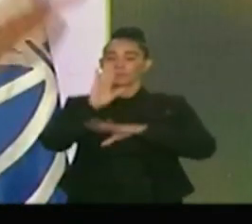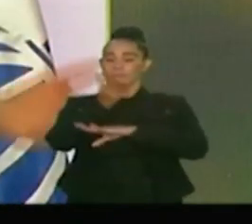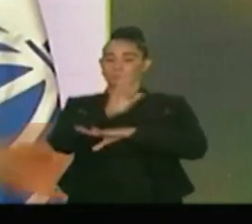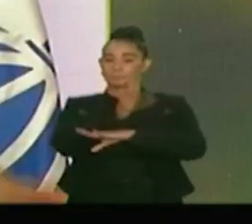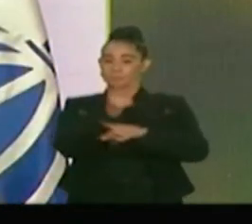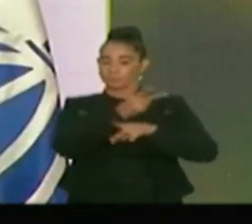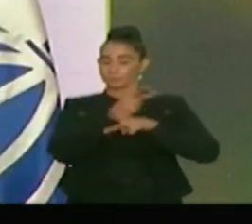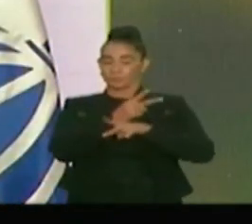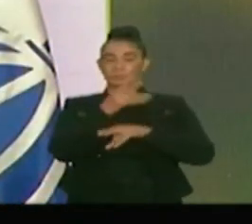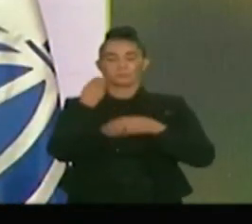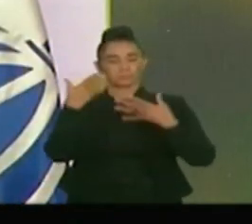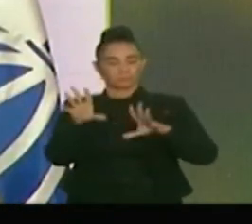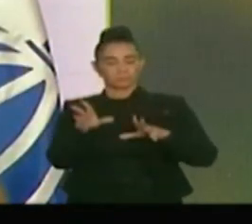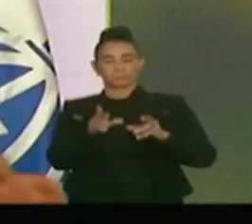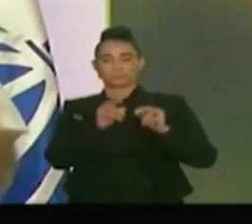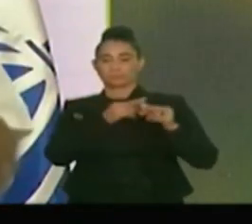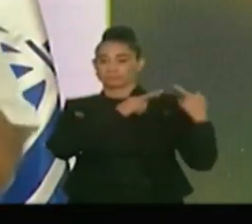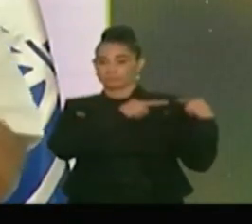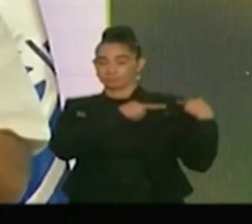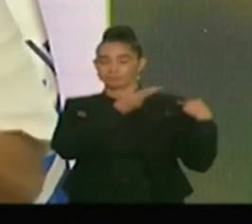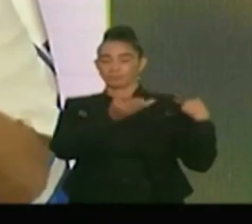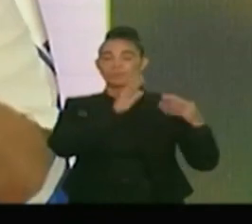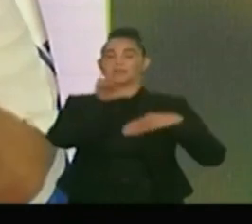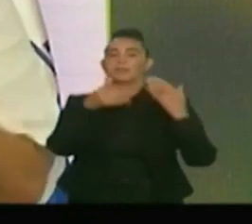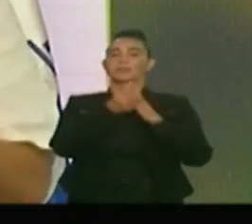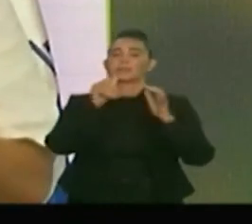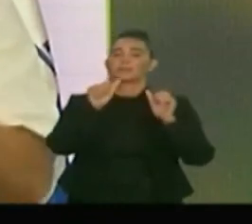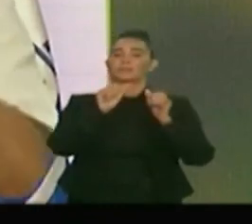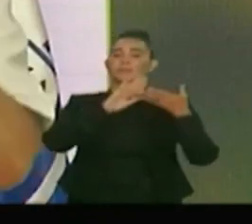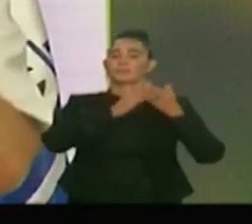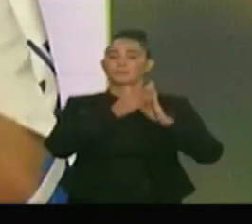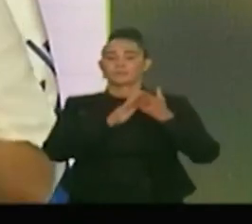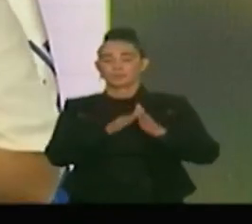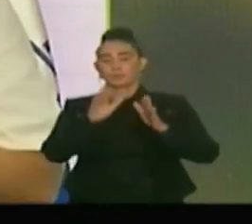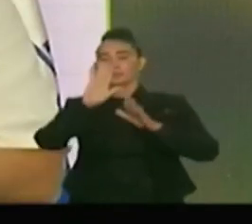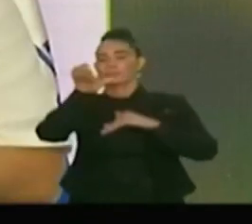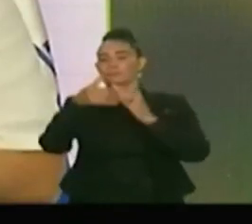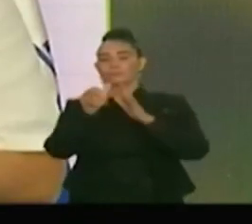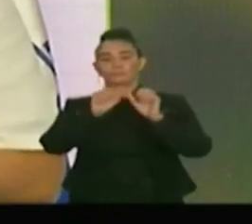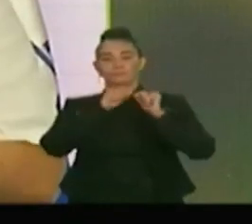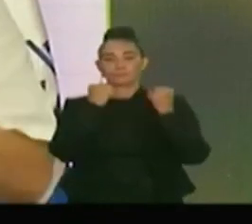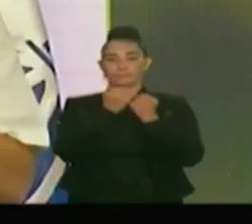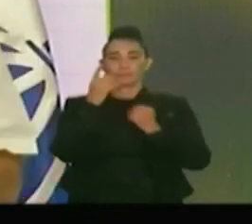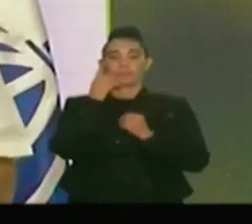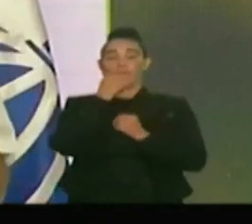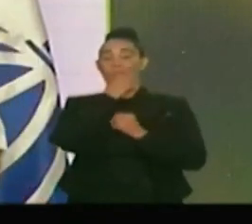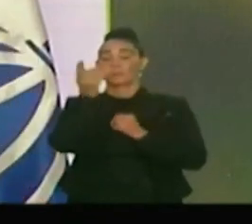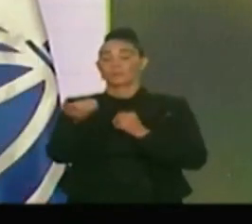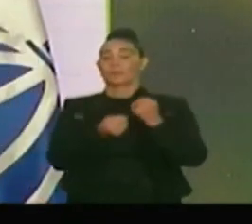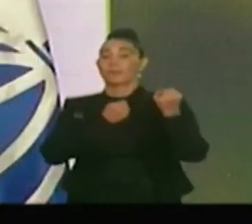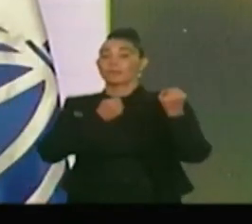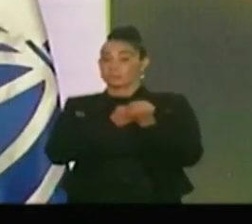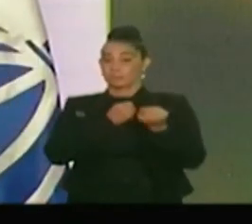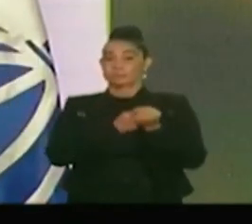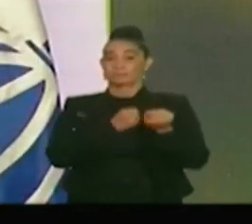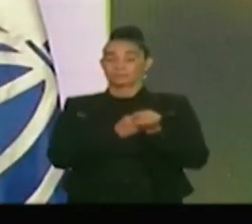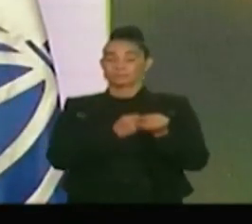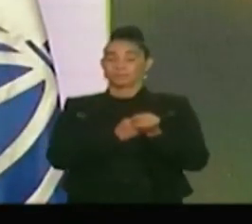ya ellos están integrados, pero a toda la comunidad, a toda la sociedad dominicana que se integren a